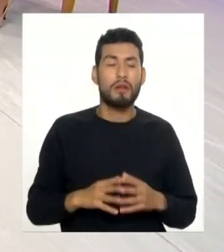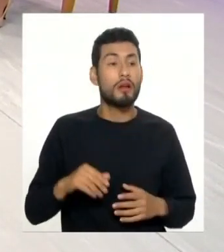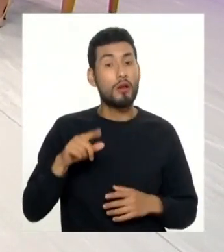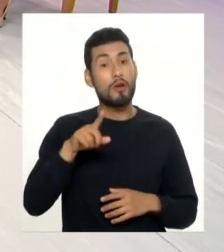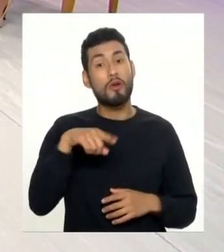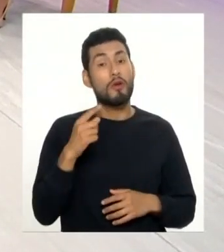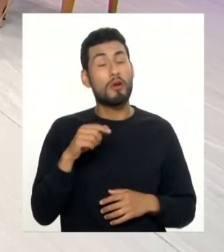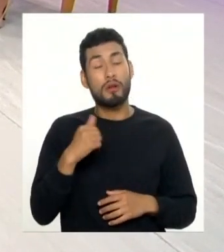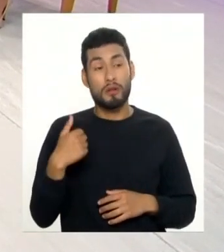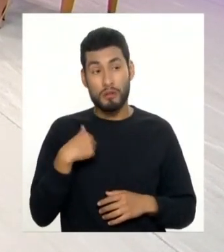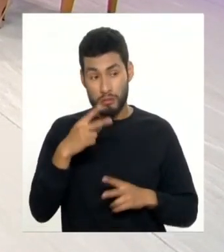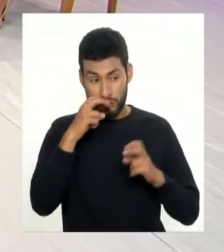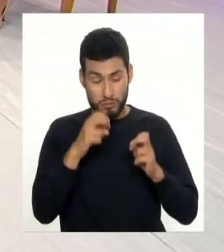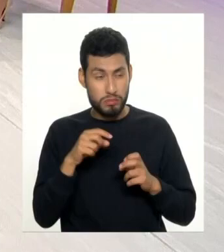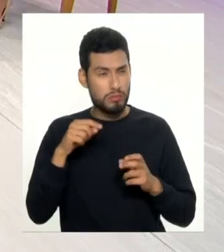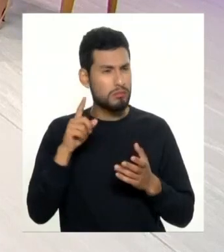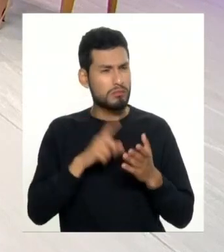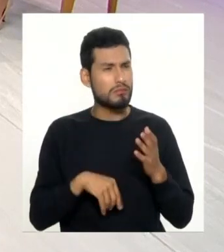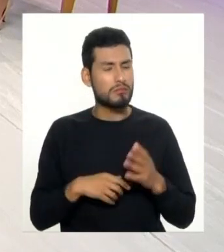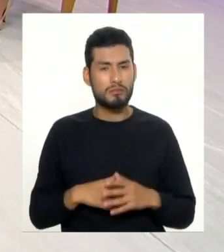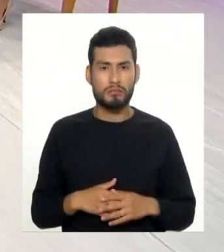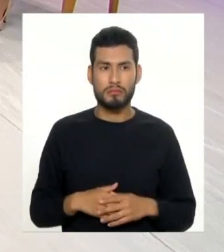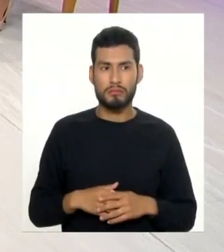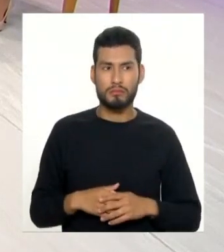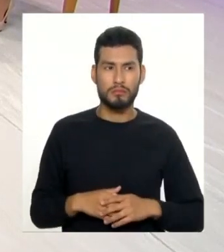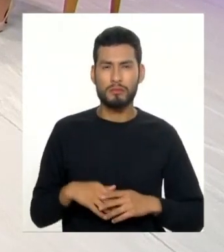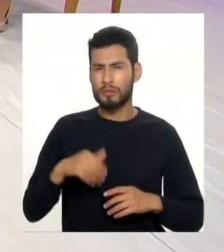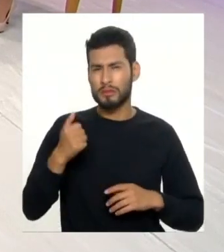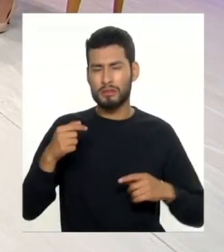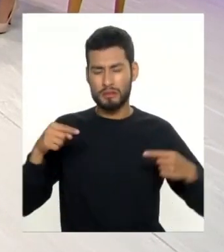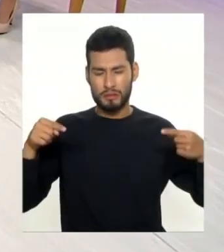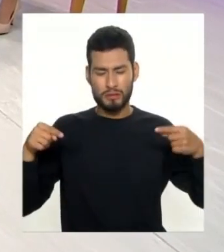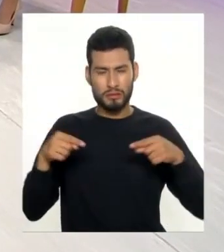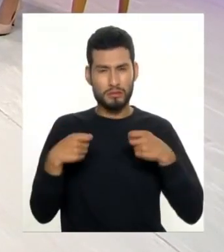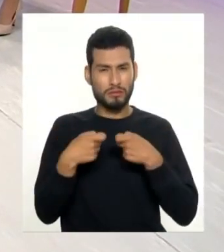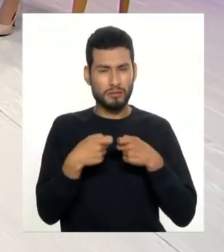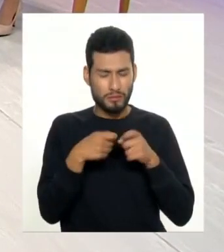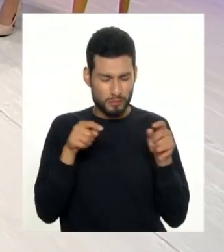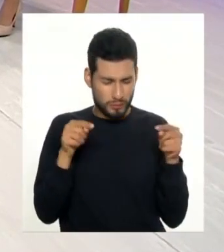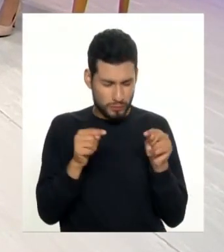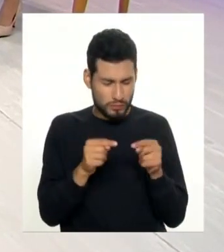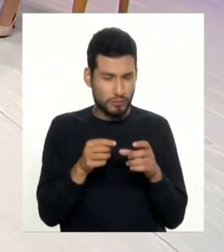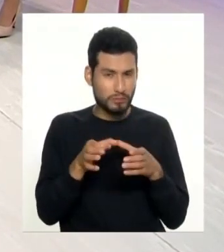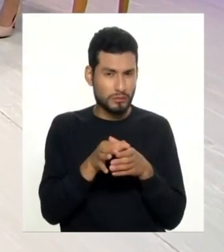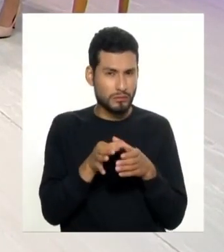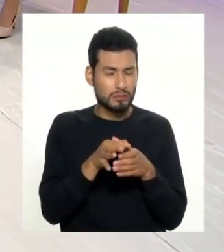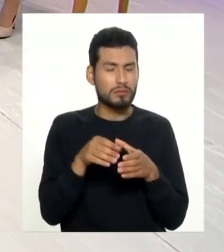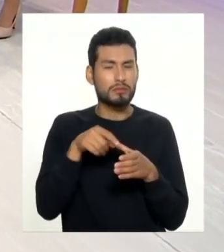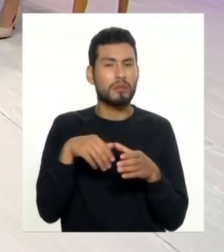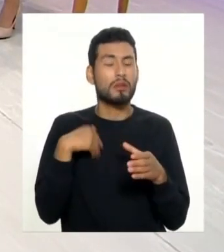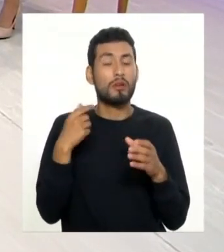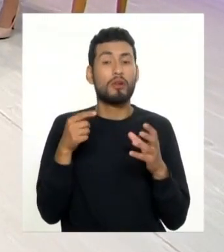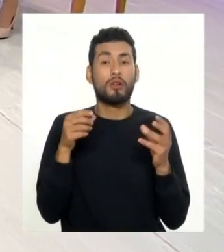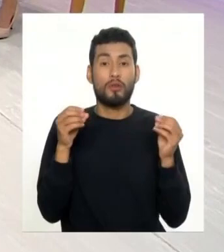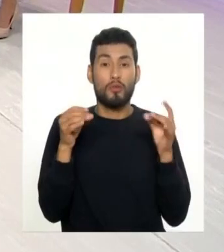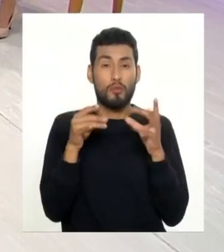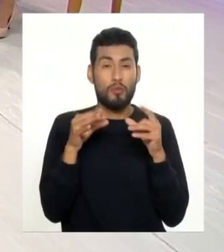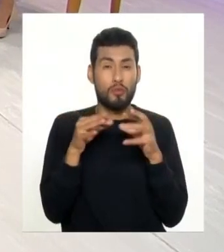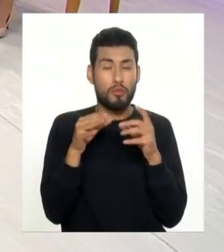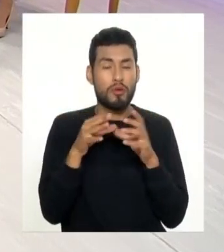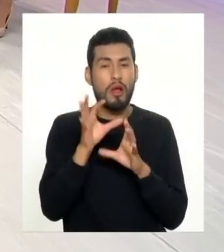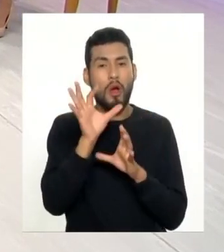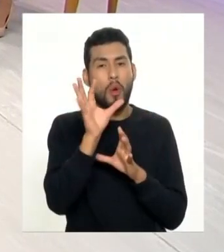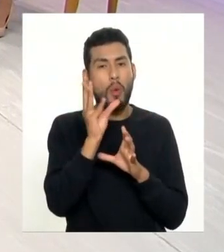algunos procedimientos percutáneos donde uno entra con unos electrodos hacia el disco y hace lo que es una fulguración de este para que